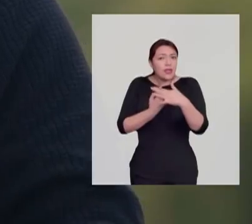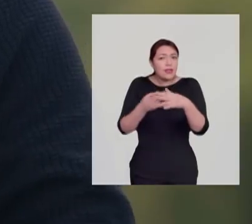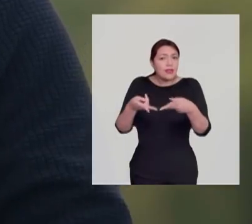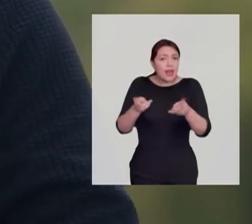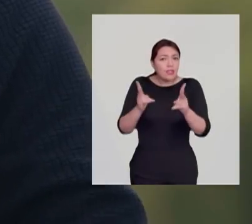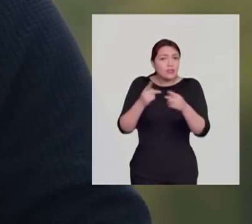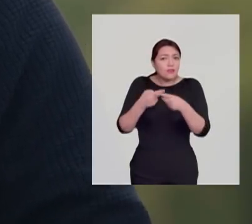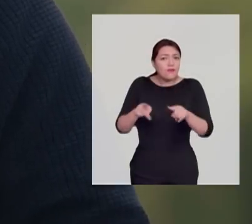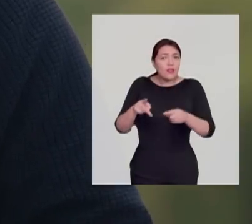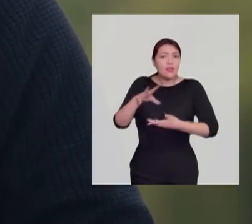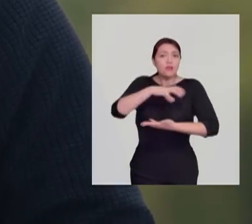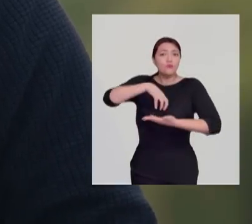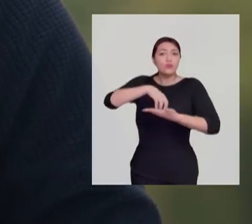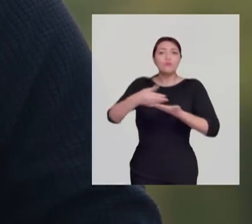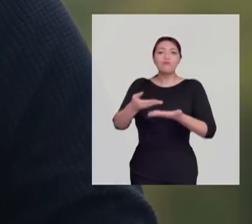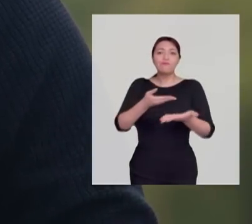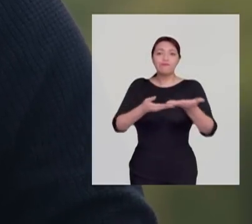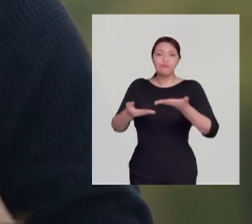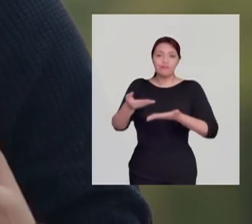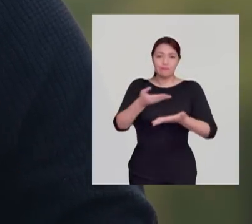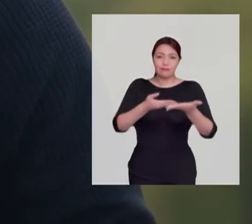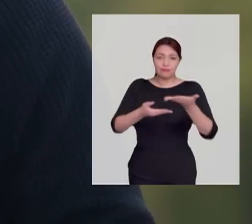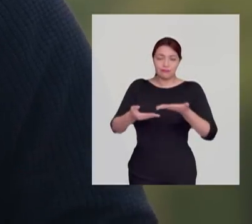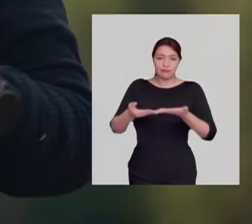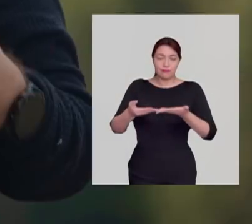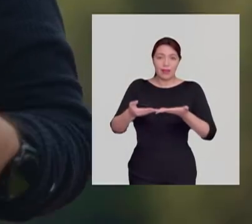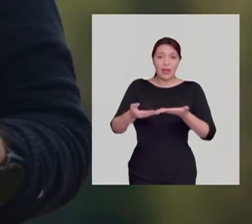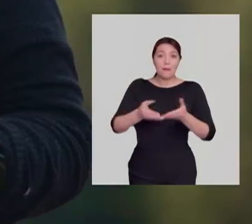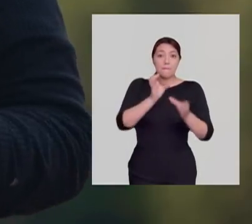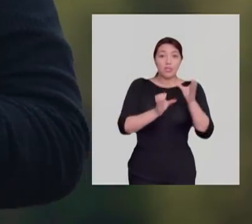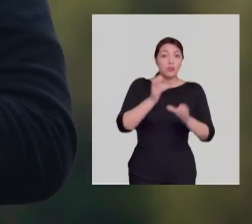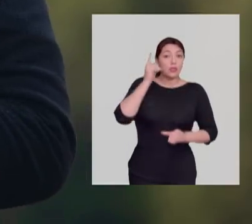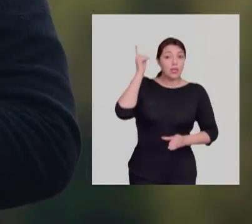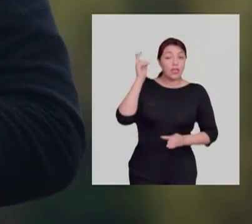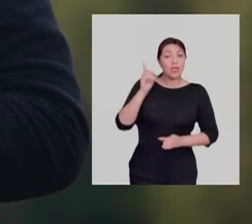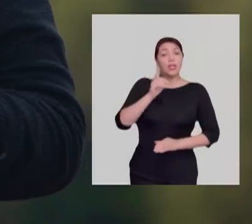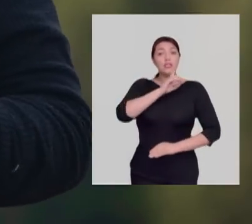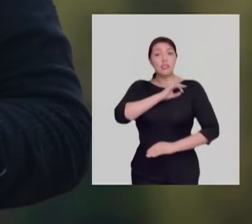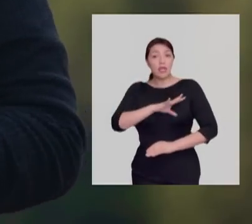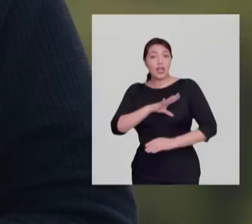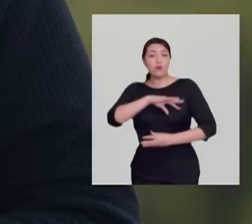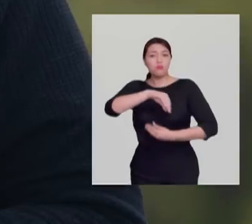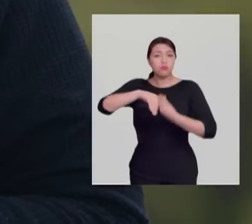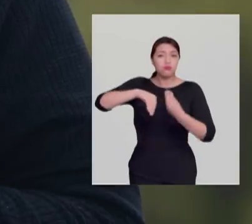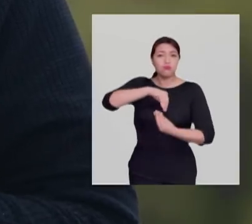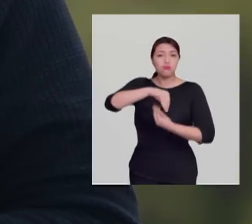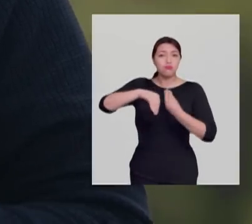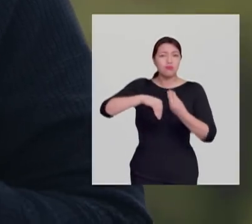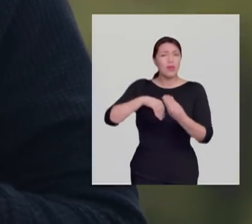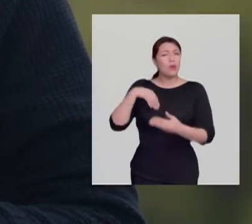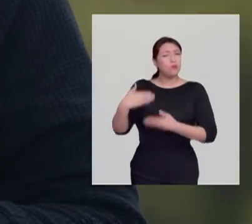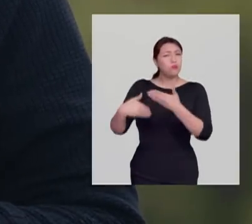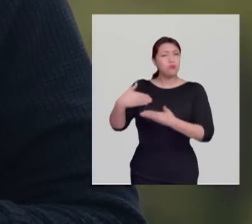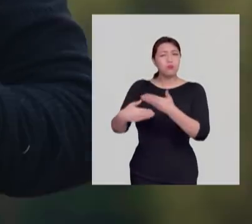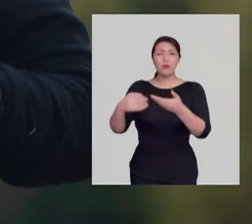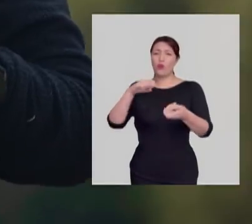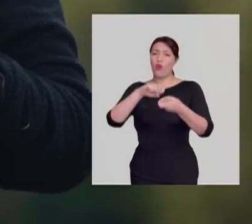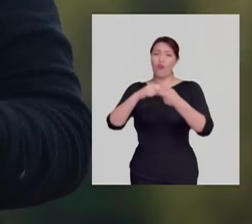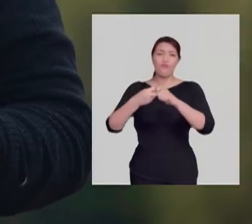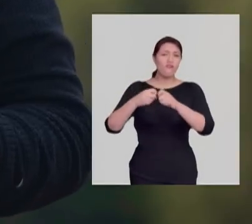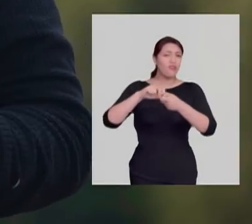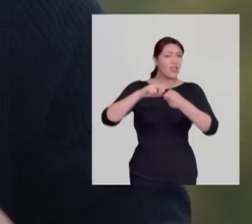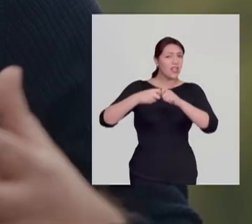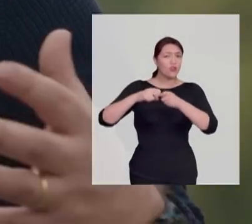con derechos distintos respecto a un territorio que compartimos, indígenas, no indígenas, mestizo. Será una fuente inagotable